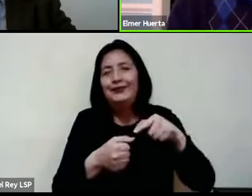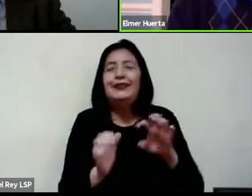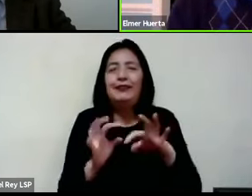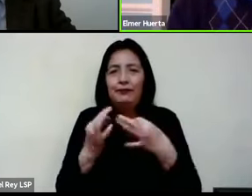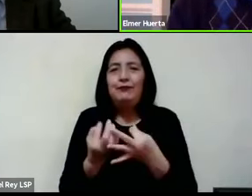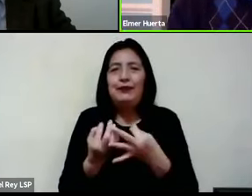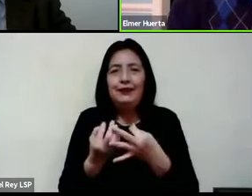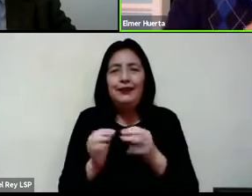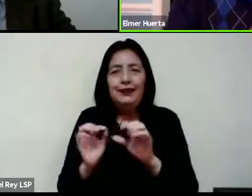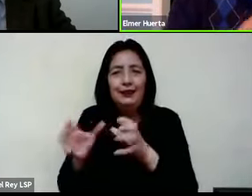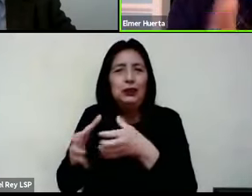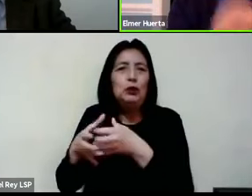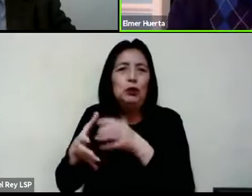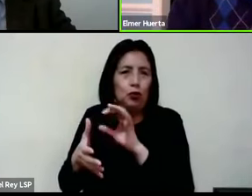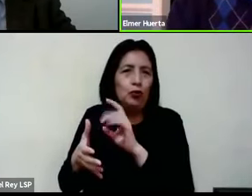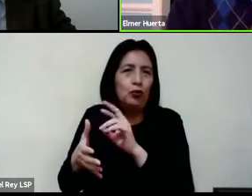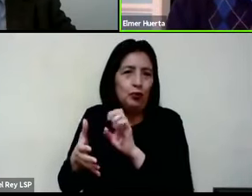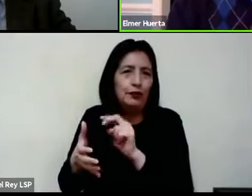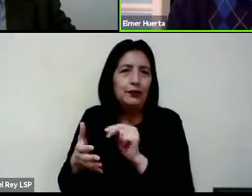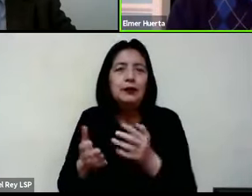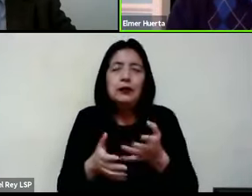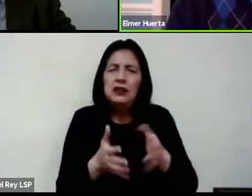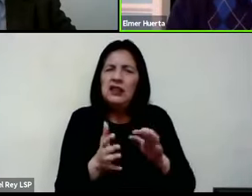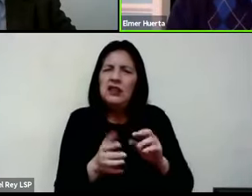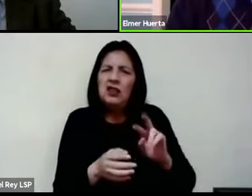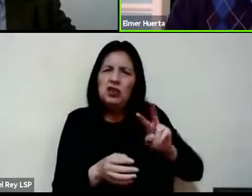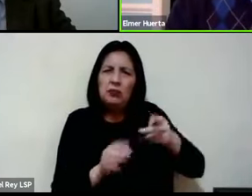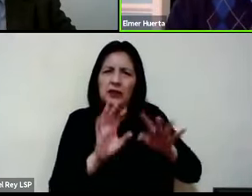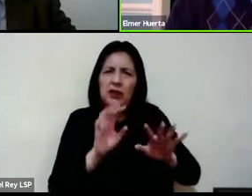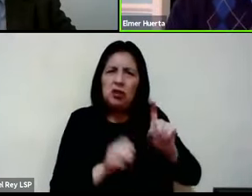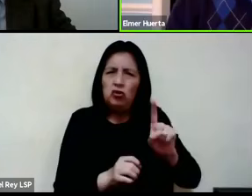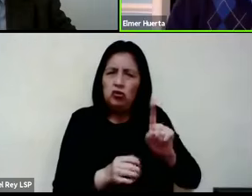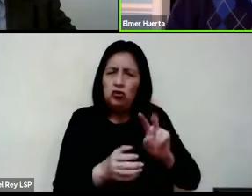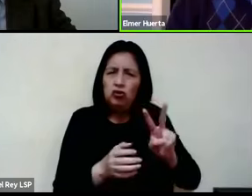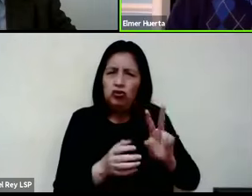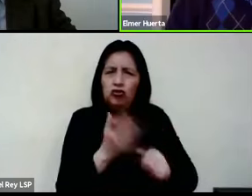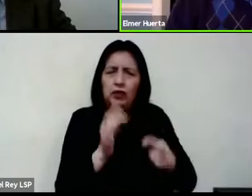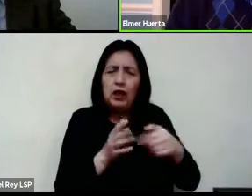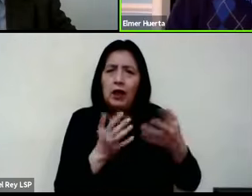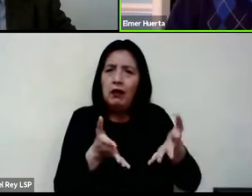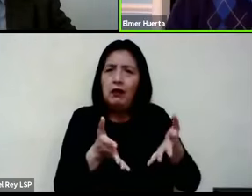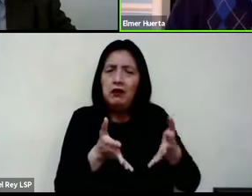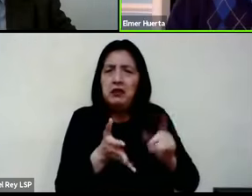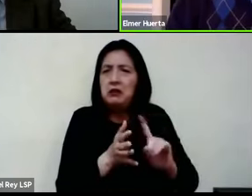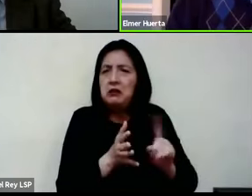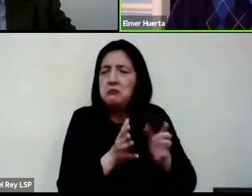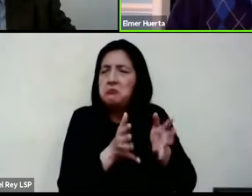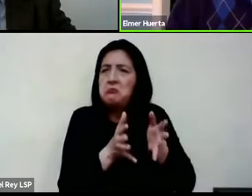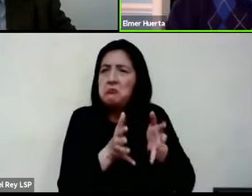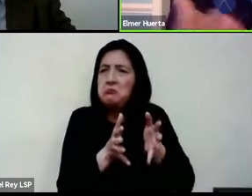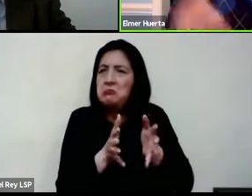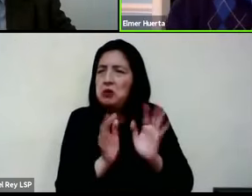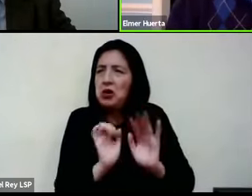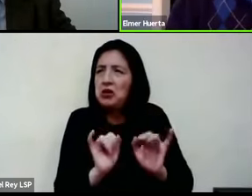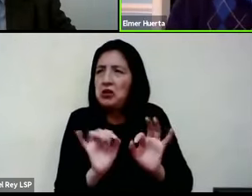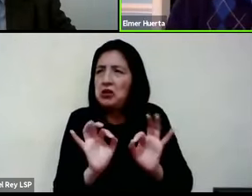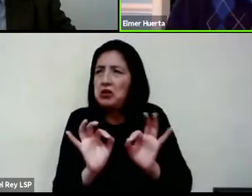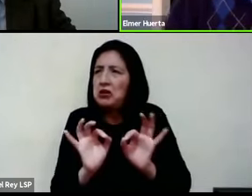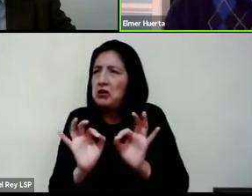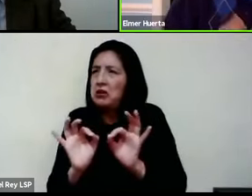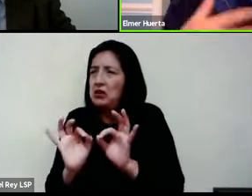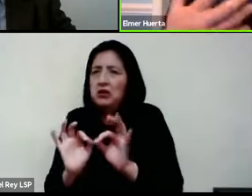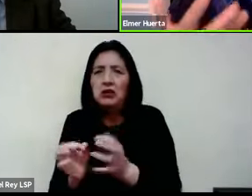corona. Y luego, desde el 2012, los corona nos dejaron descansar hasta que 8 años